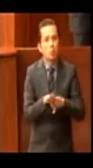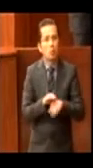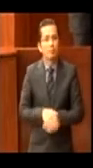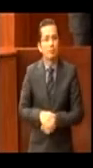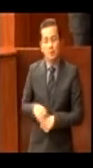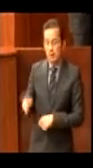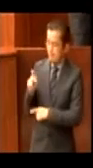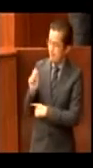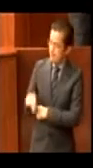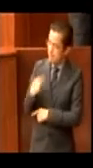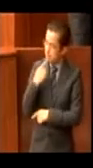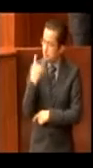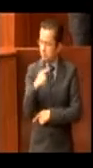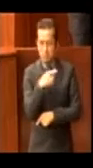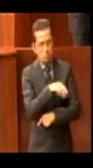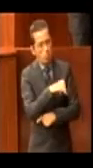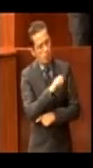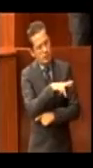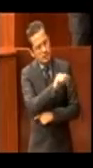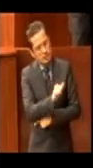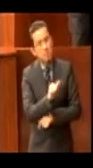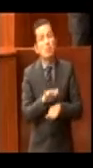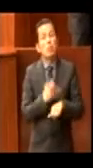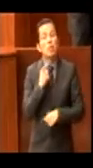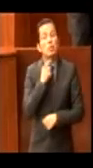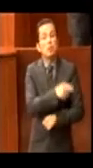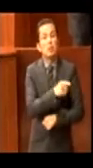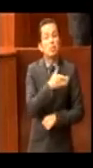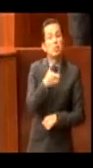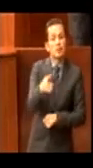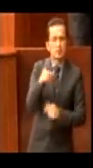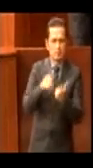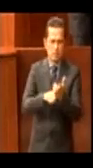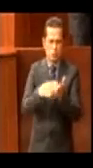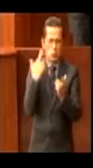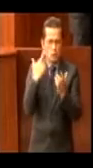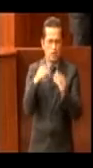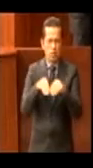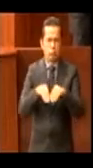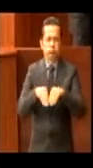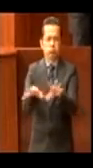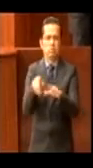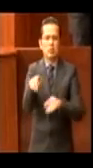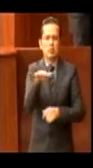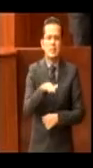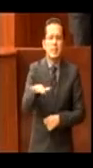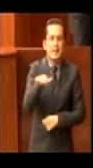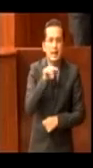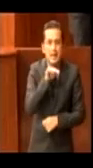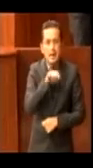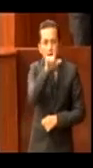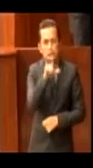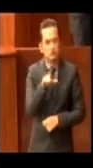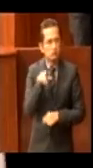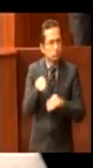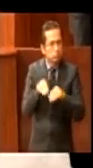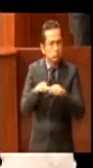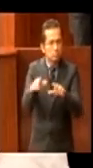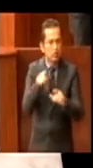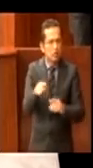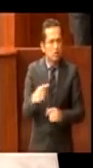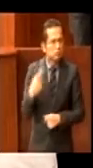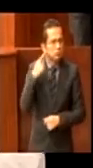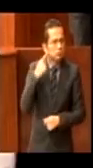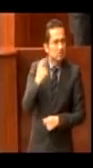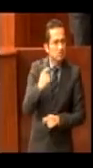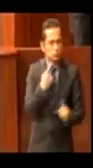solicitar la transmisión de un spot en radio en la pauta local de campaña para jalisco en el que se escucha